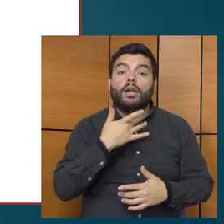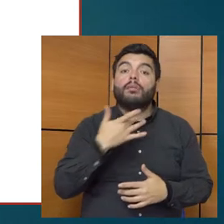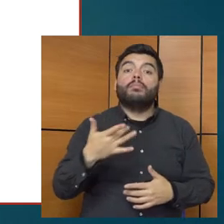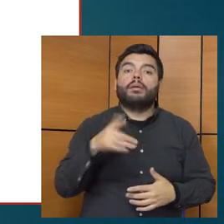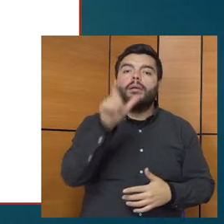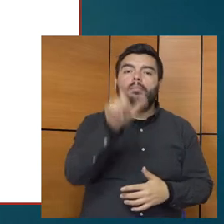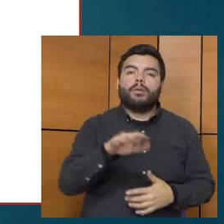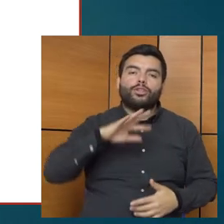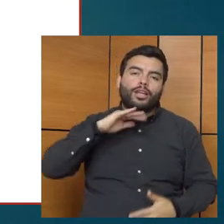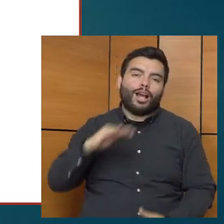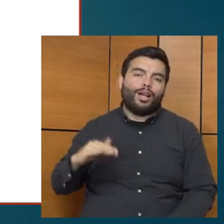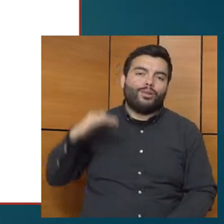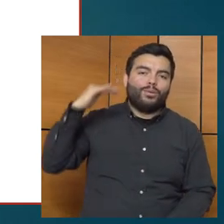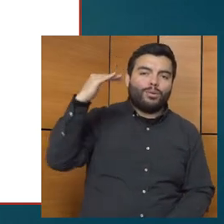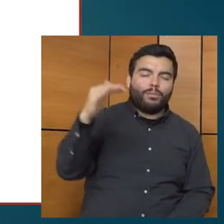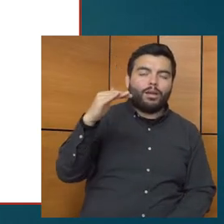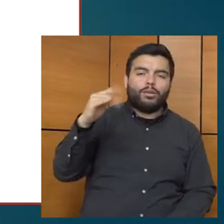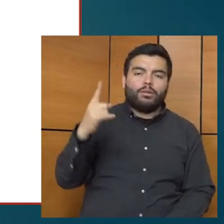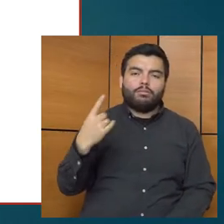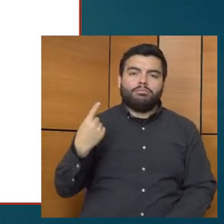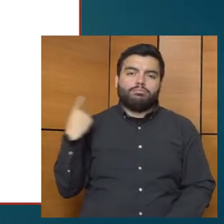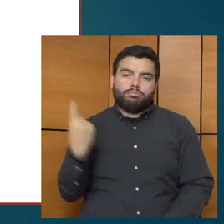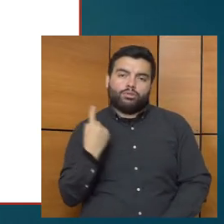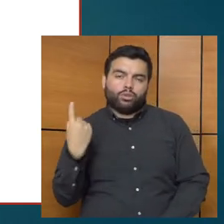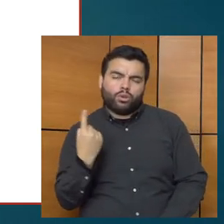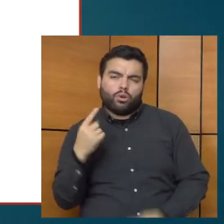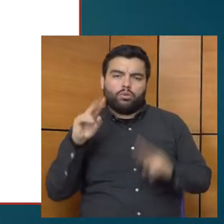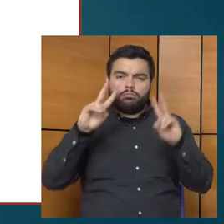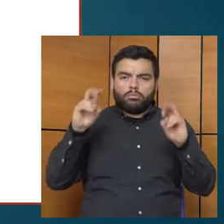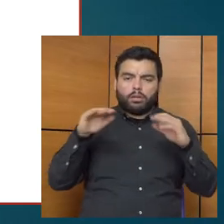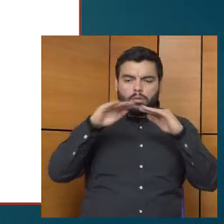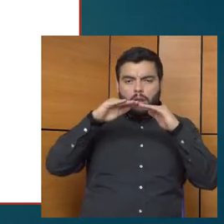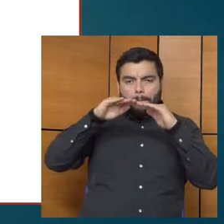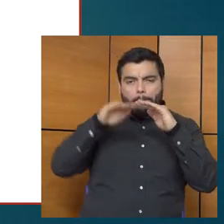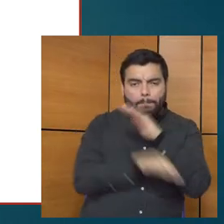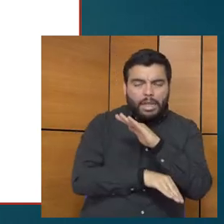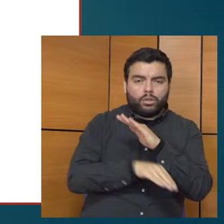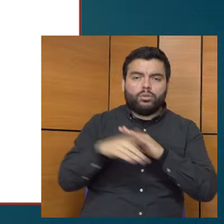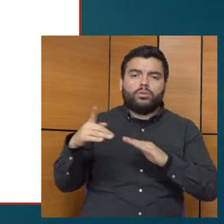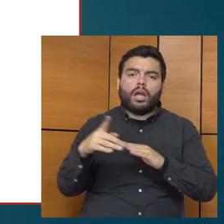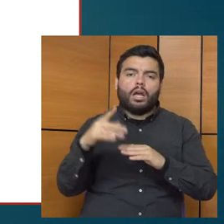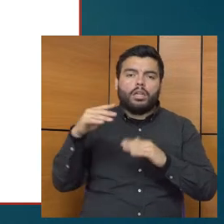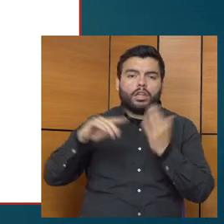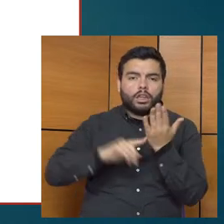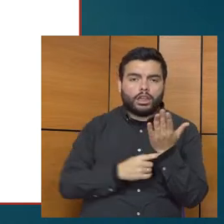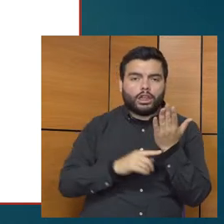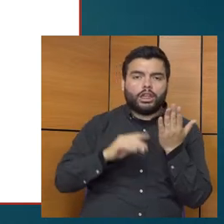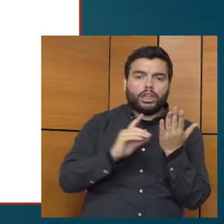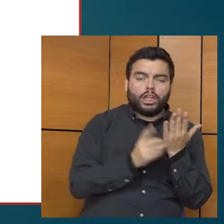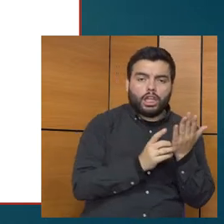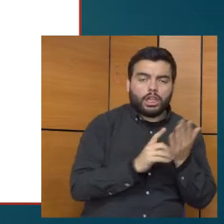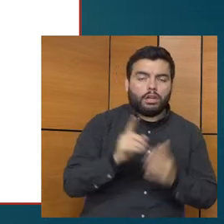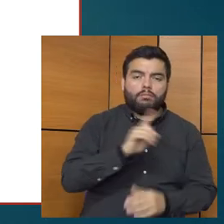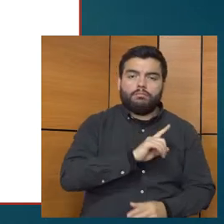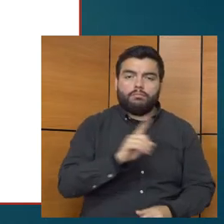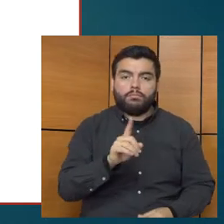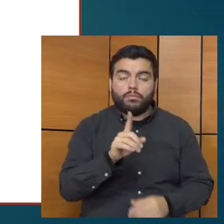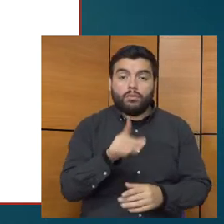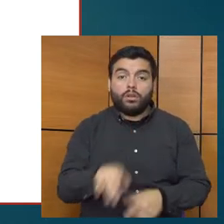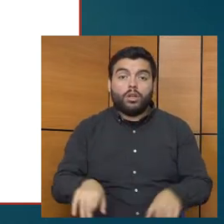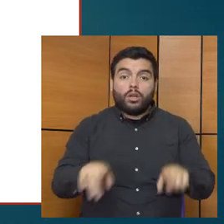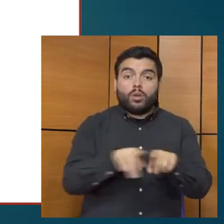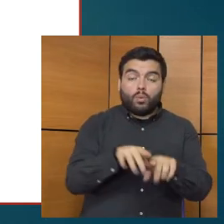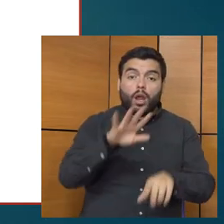personas pues no se encuentren en esta brecha digital y que la mayor parte posible pues al final utilicen las